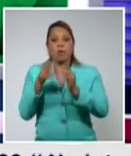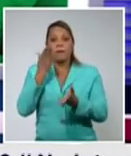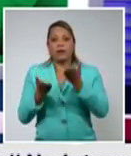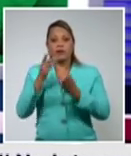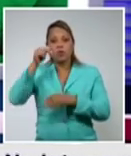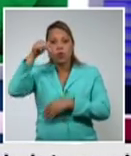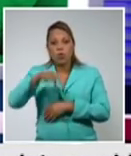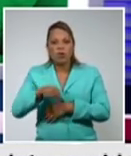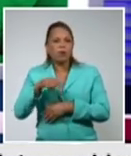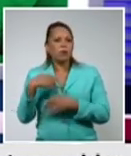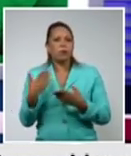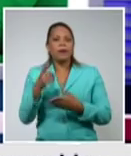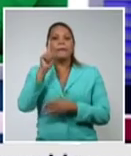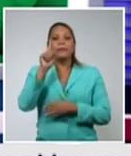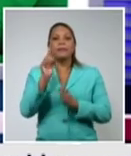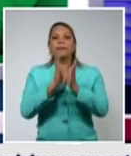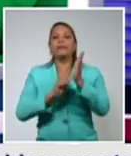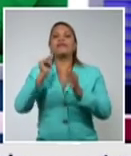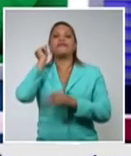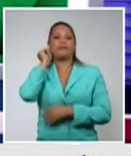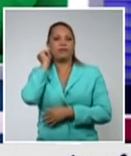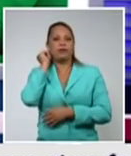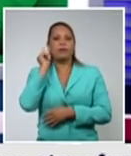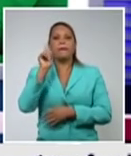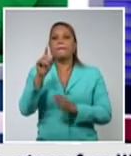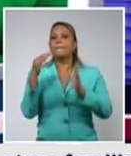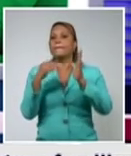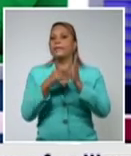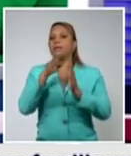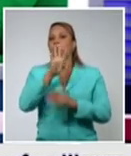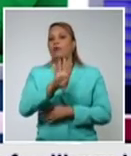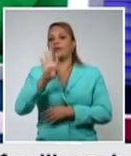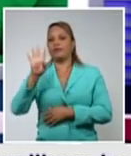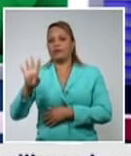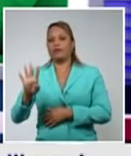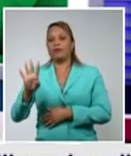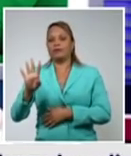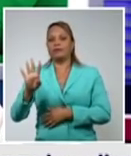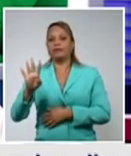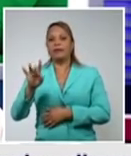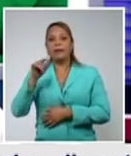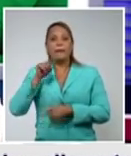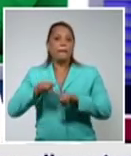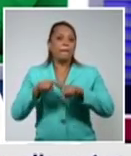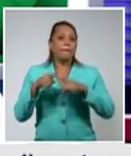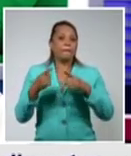fue el 1 de febrero, que fueron 1.044. Pero autóctonos